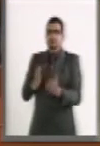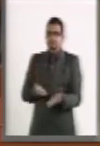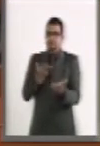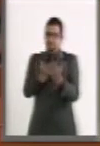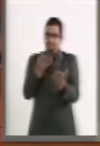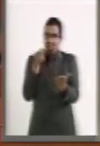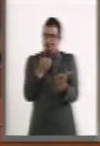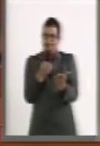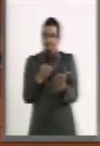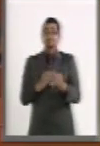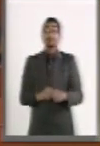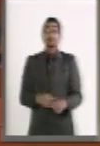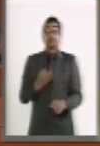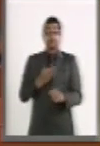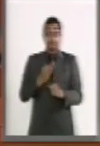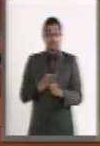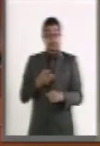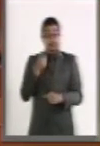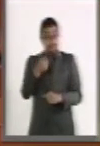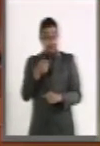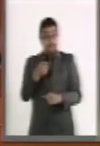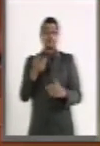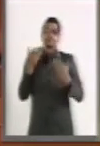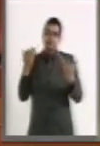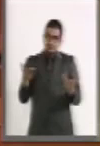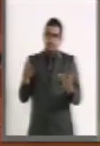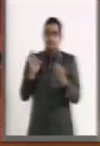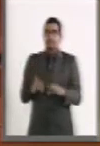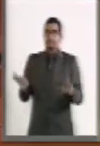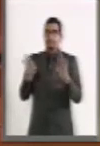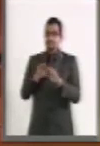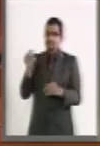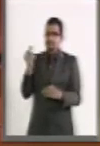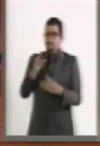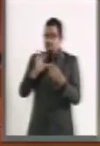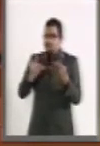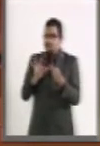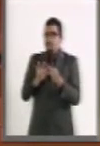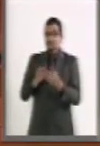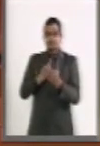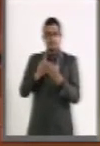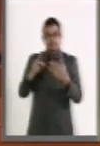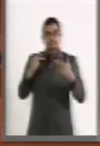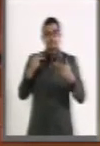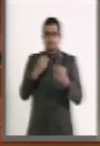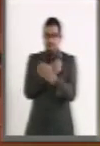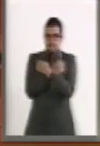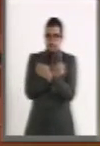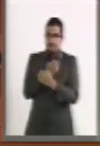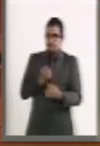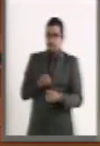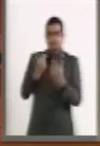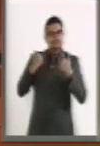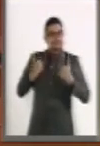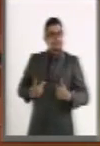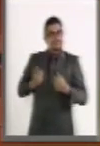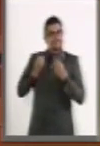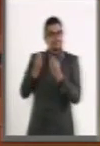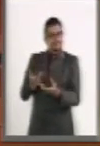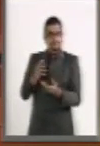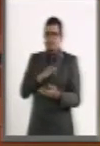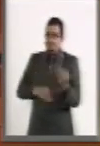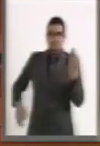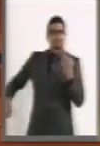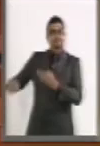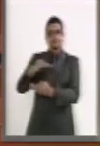iniciativa. Por tal motivo, es decisivo afirmar que el derecho a la educación es un derecho humano para todos. La educación